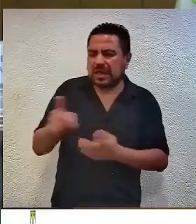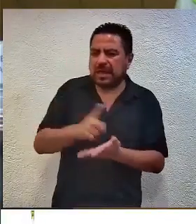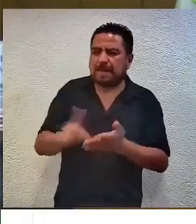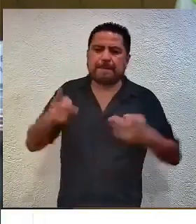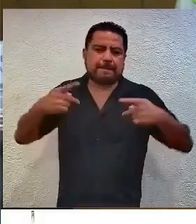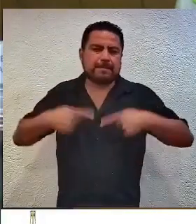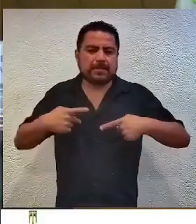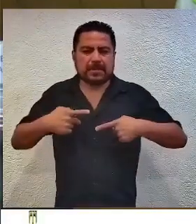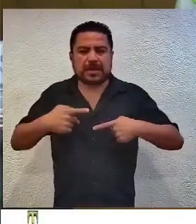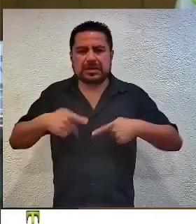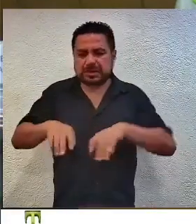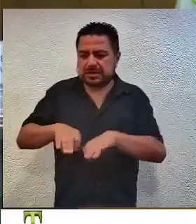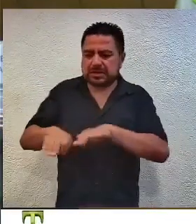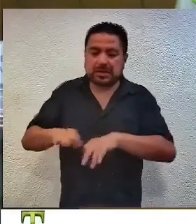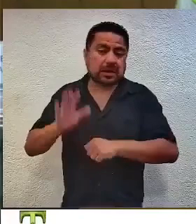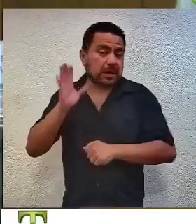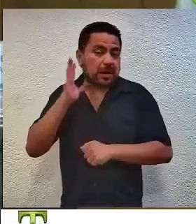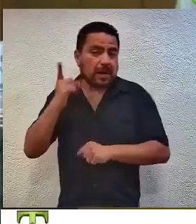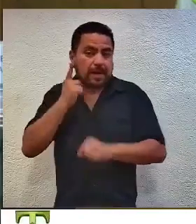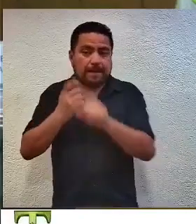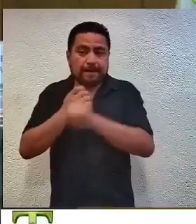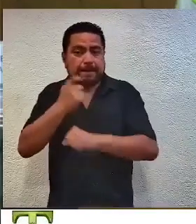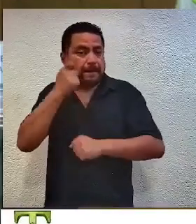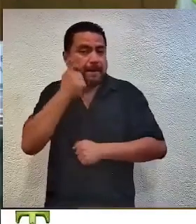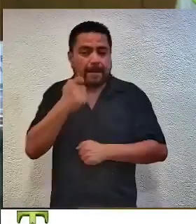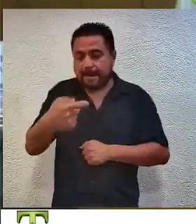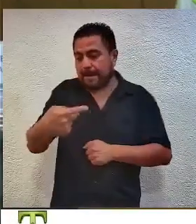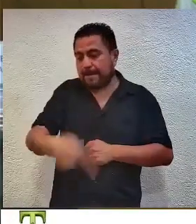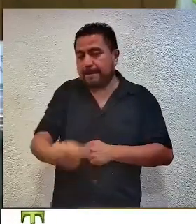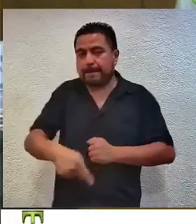personas servidoras del Congreso del Estado de Guerrero.